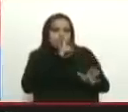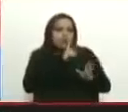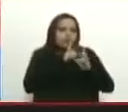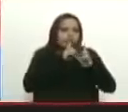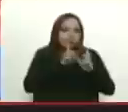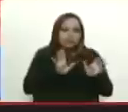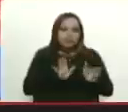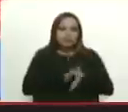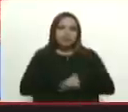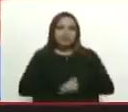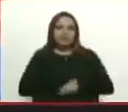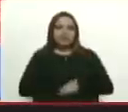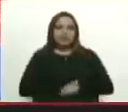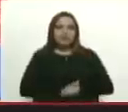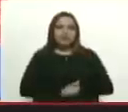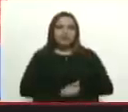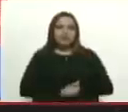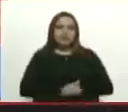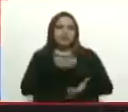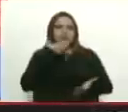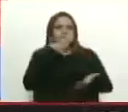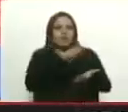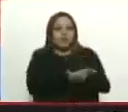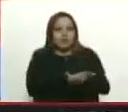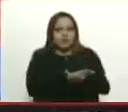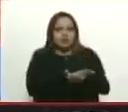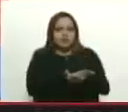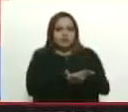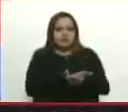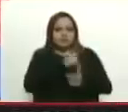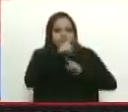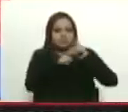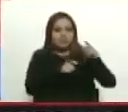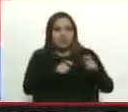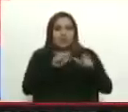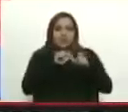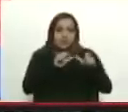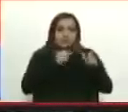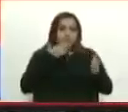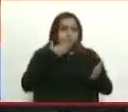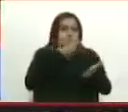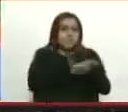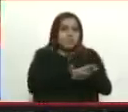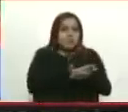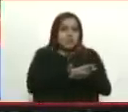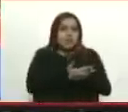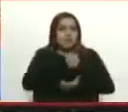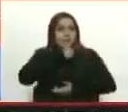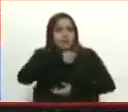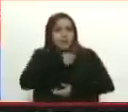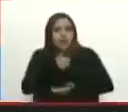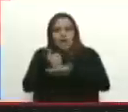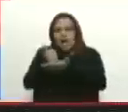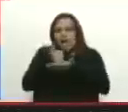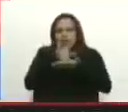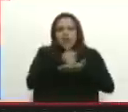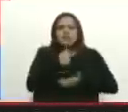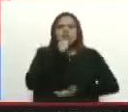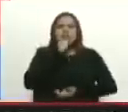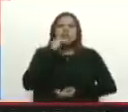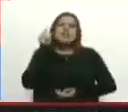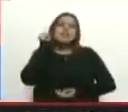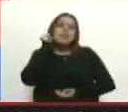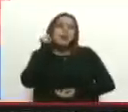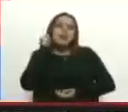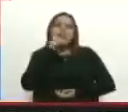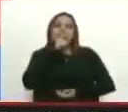Calladito. Gracias, Angélica Mejía. Solo pido a los periodistas si nos ayudan a averiguar quién es la señora,